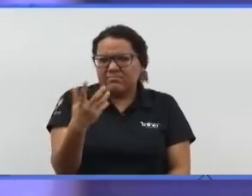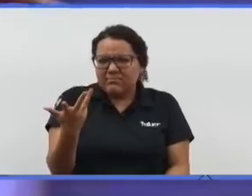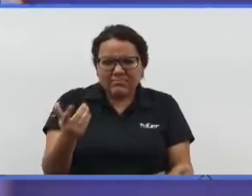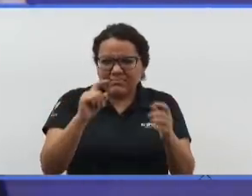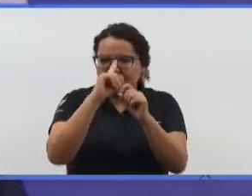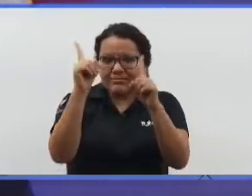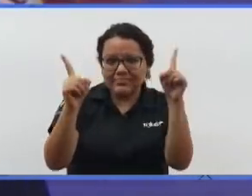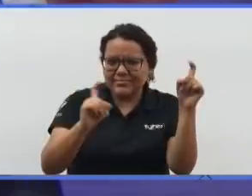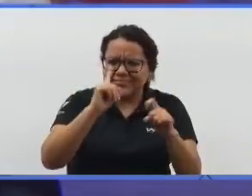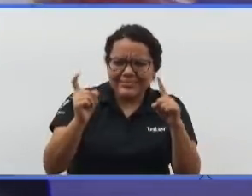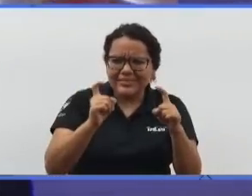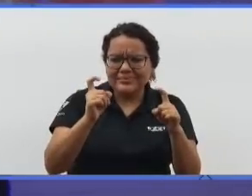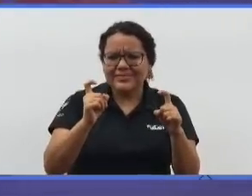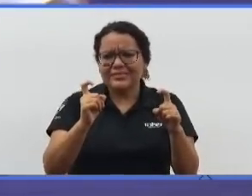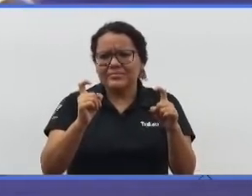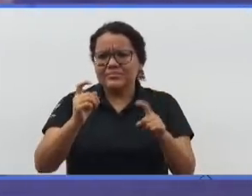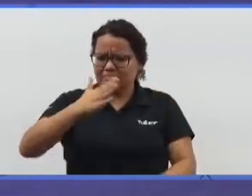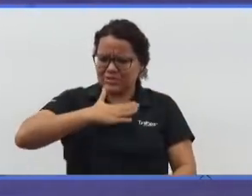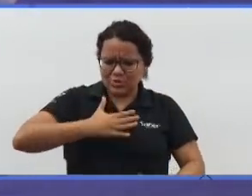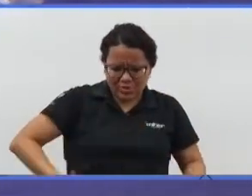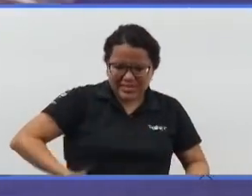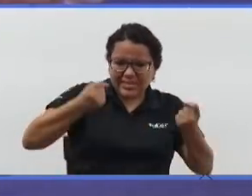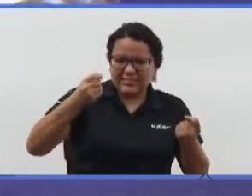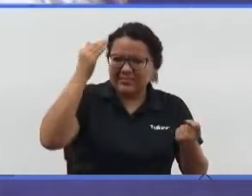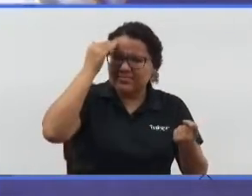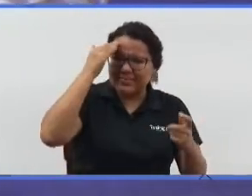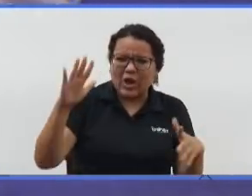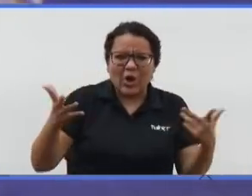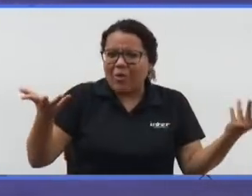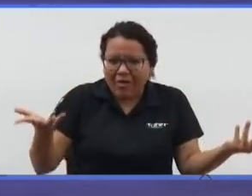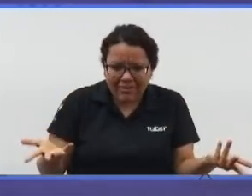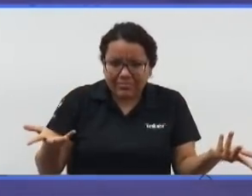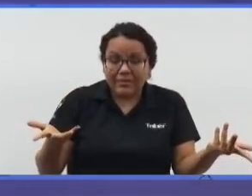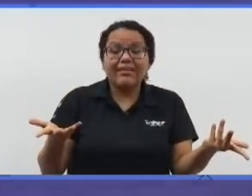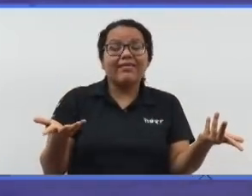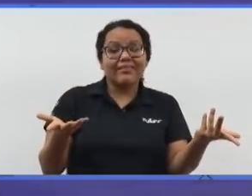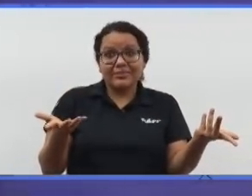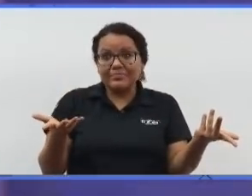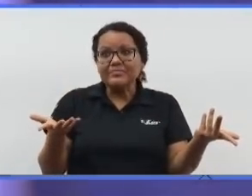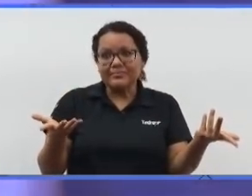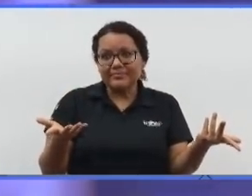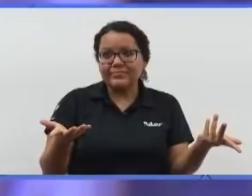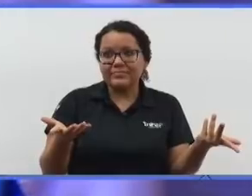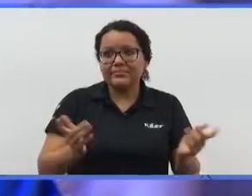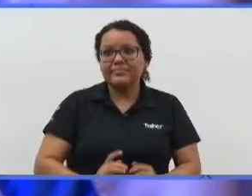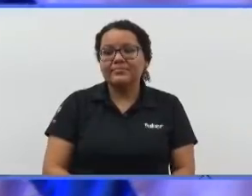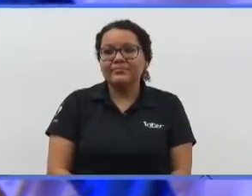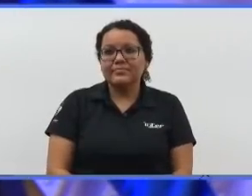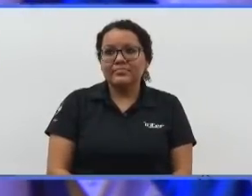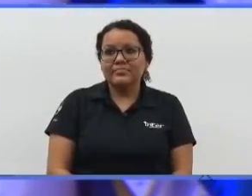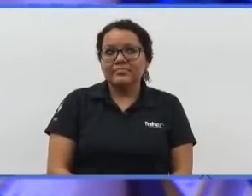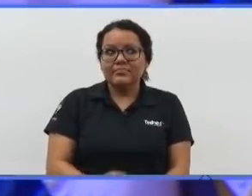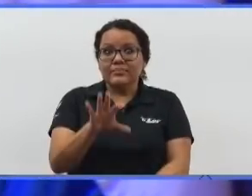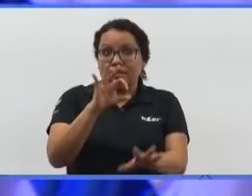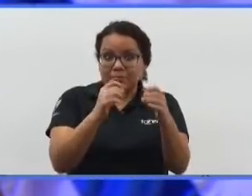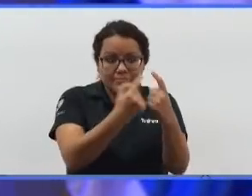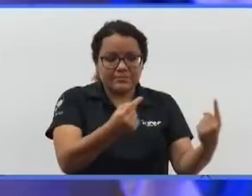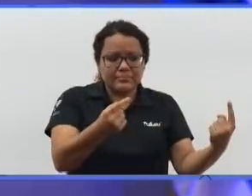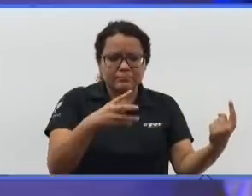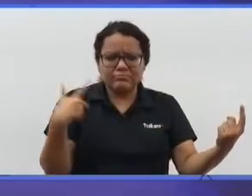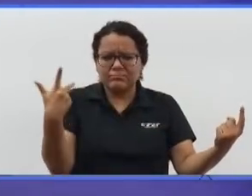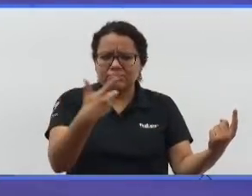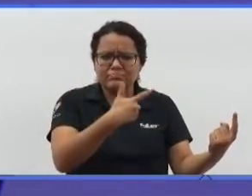hoy es cómo saber si soy salvo cómo saber si soy salvo muchas personas estamos